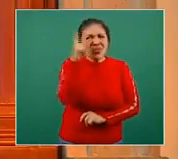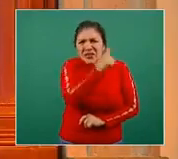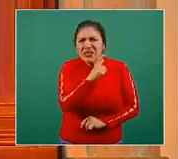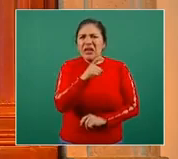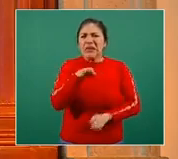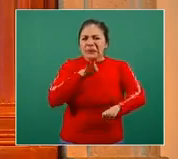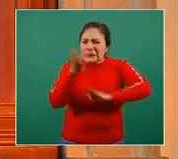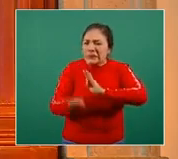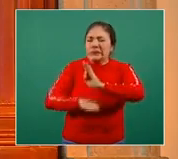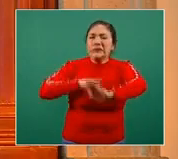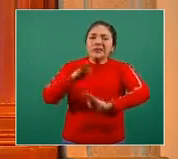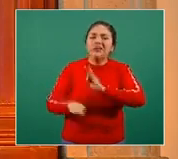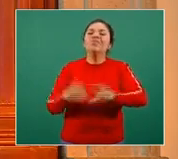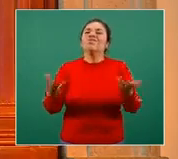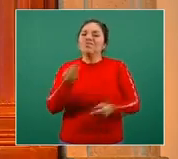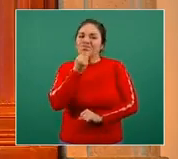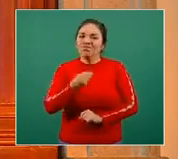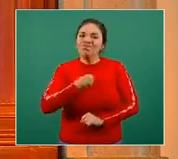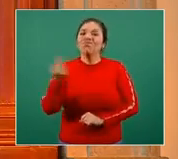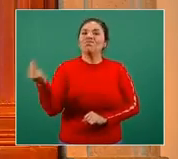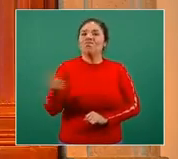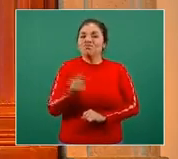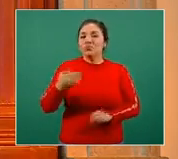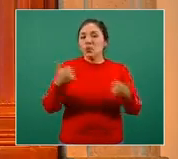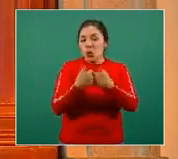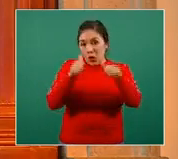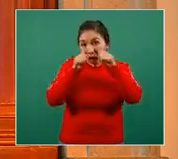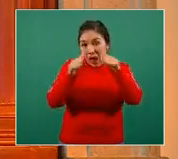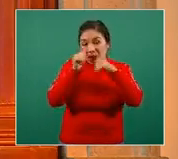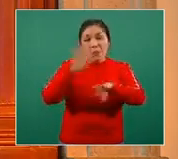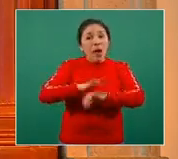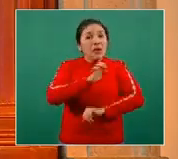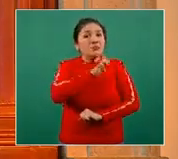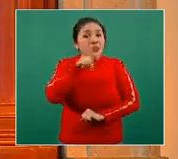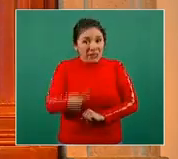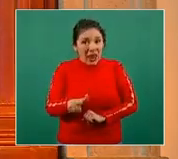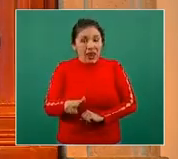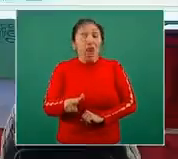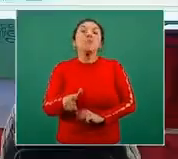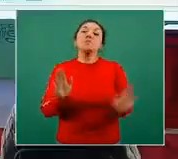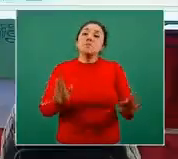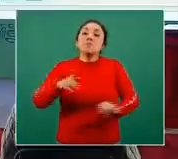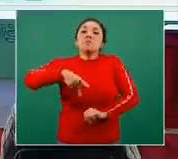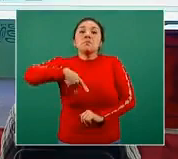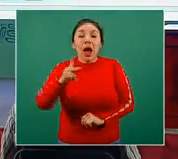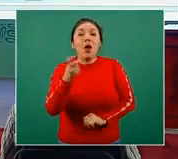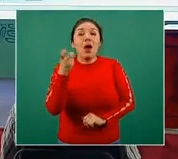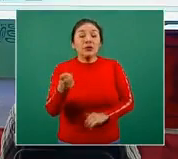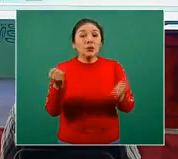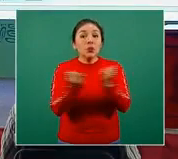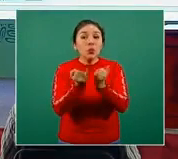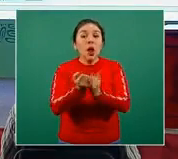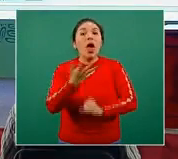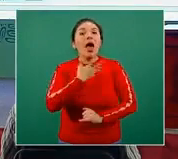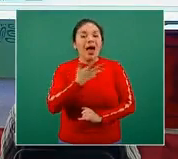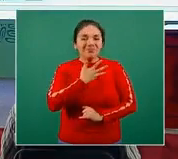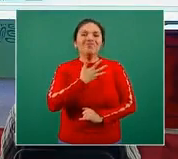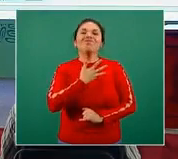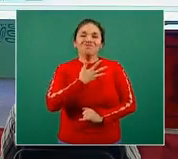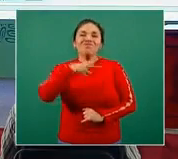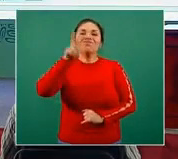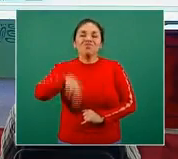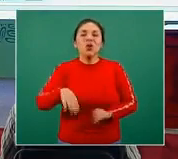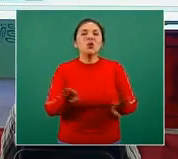por lo tanto requieren obviamente de atención especializada, pero en donde además tenemos obviamente